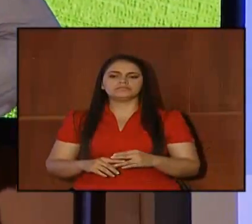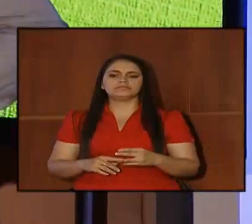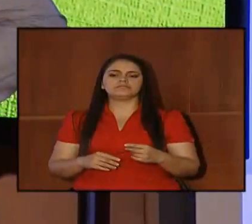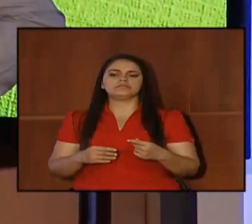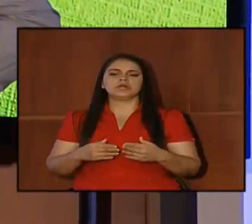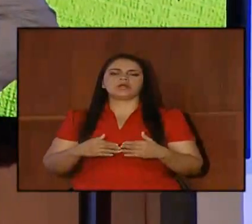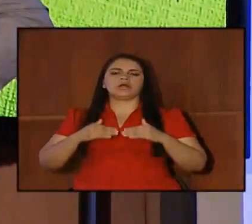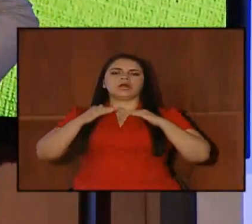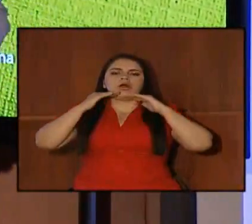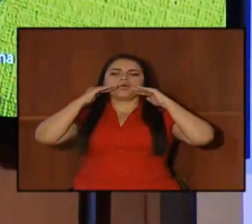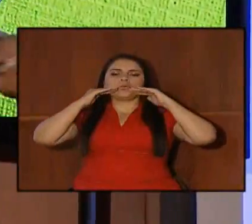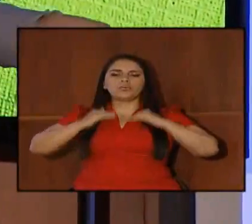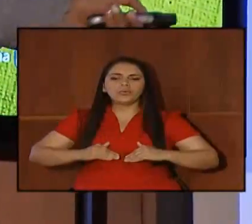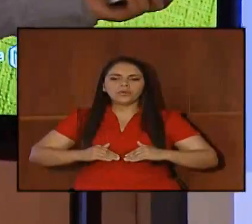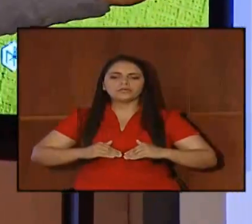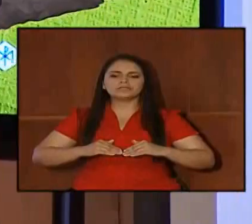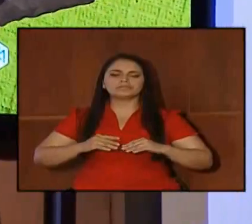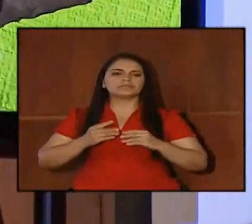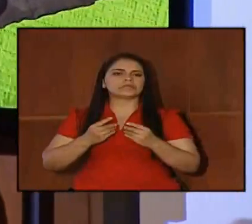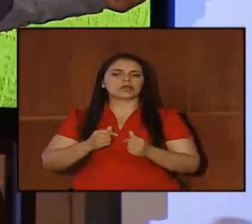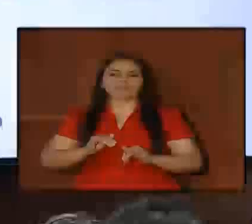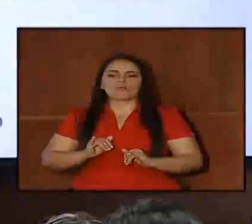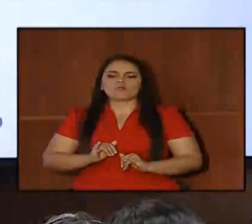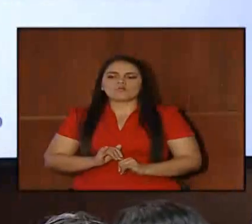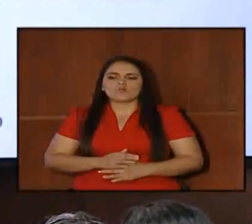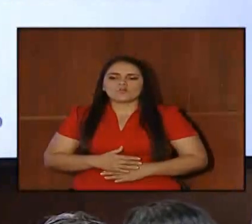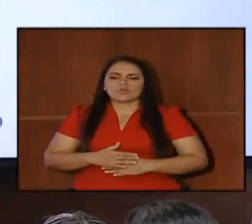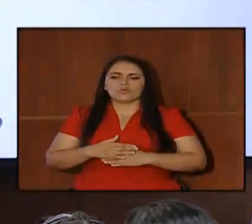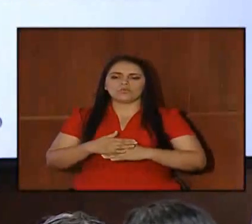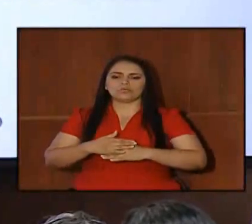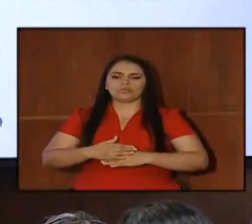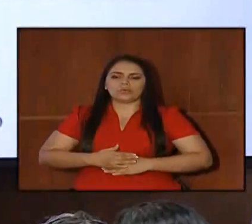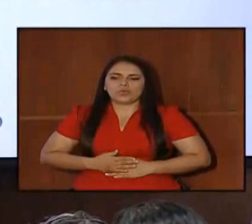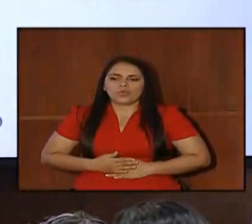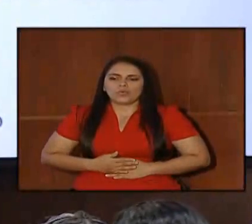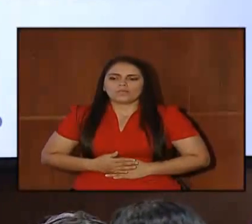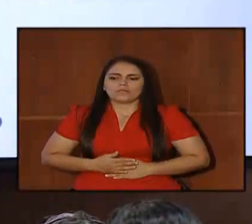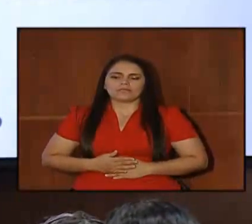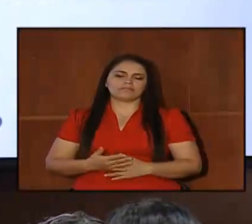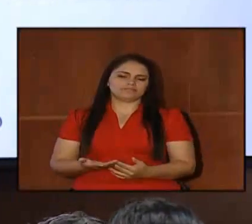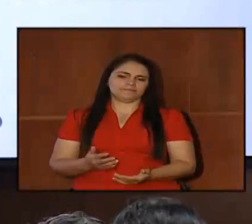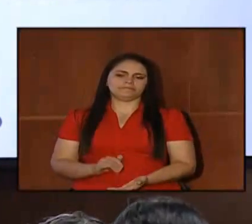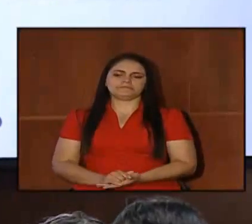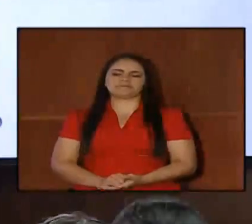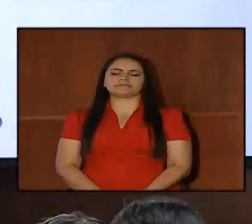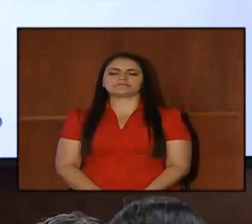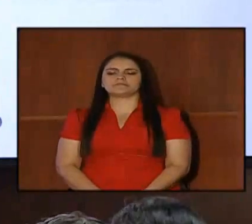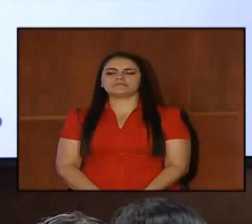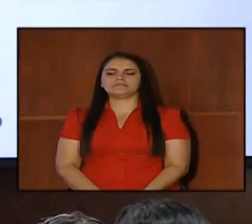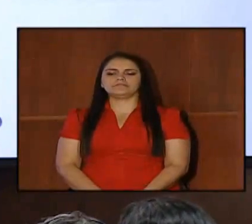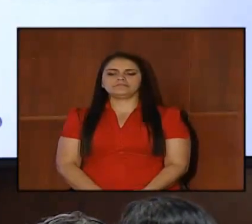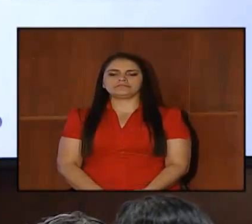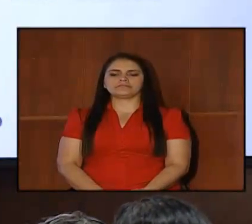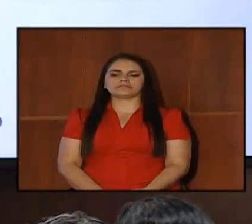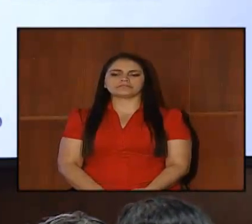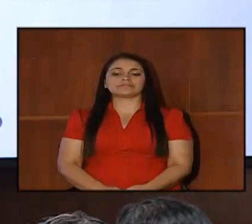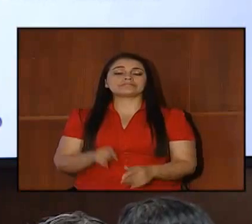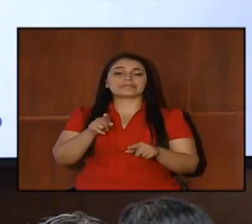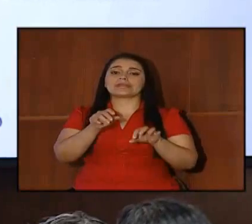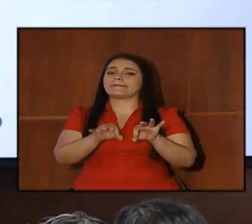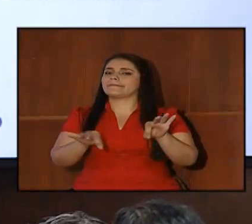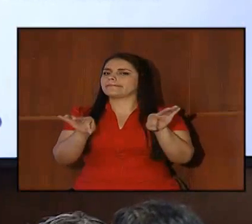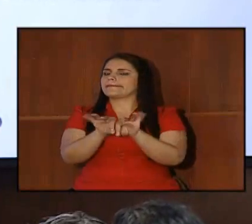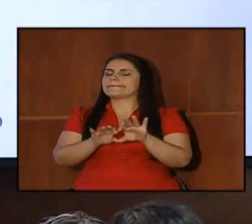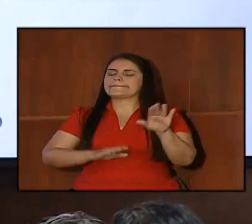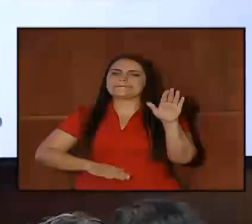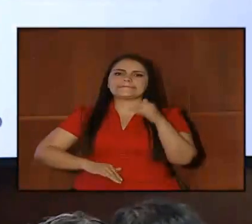hace es botar todo y quedar así totalmente flaquito. Ese es el más